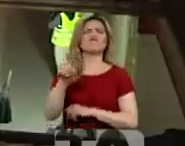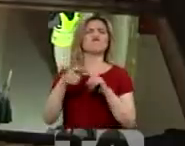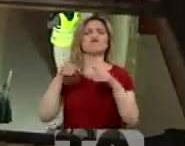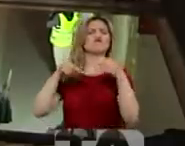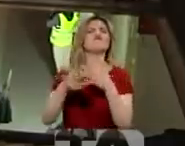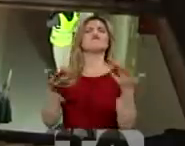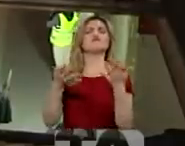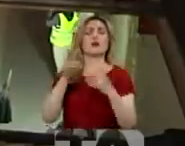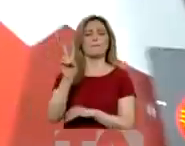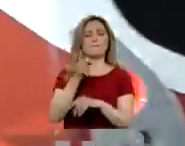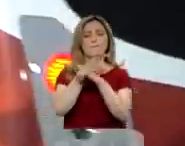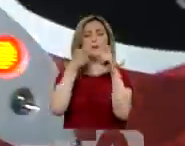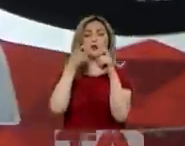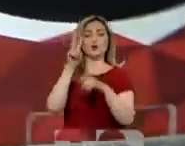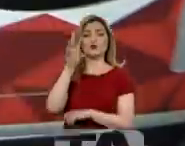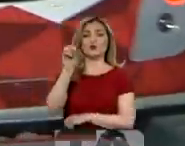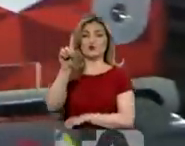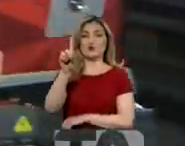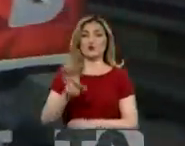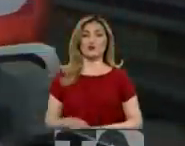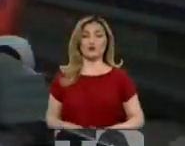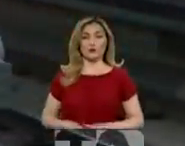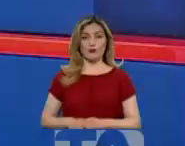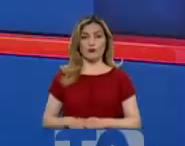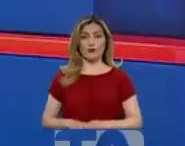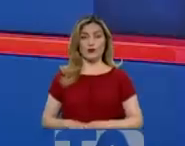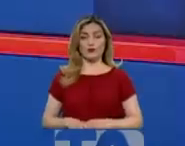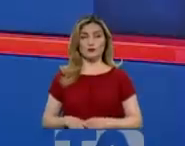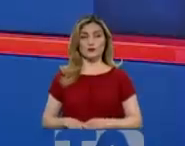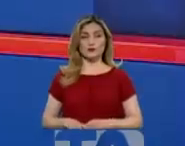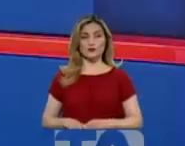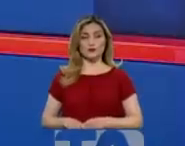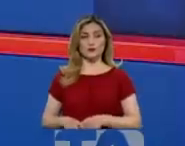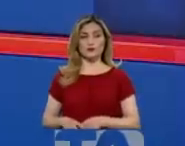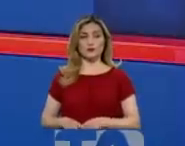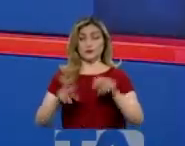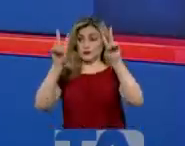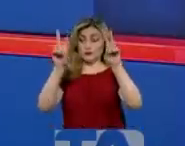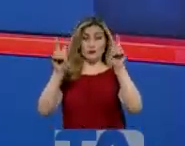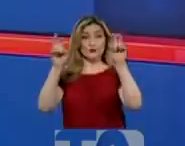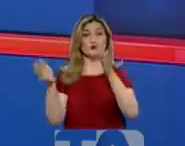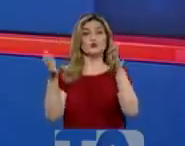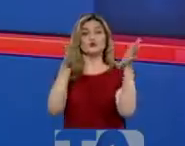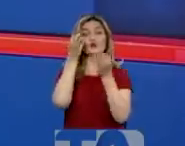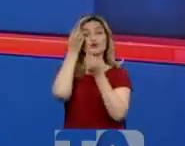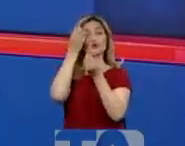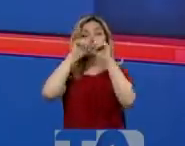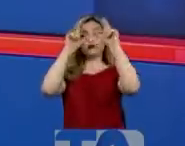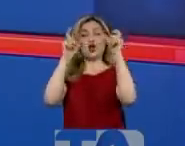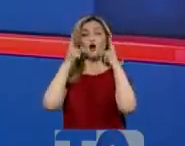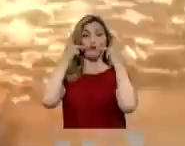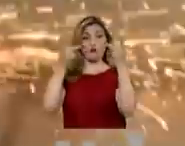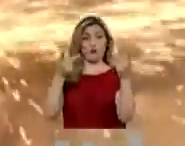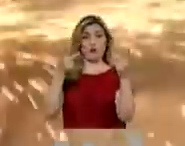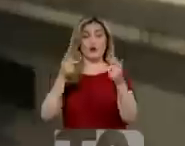2021 y elecciones 24 horas y en este mismo tema les contamos que la empresa pública metropolitana